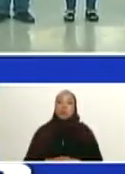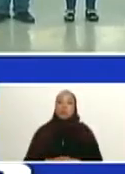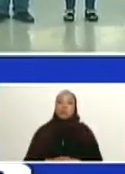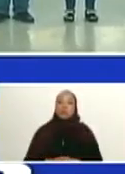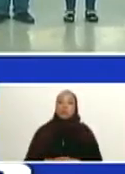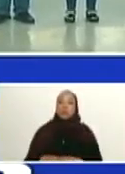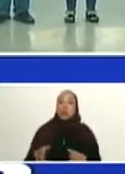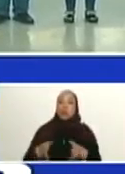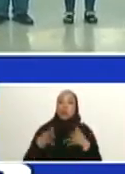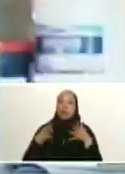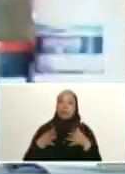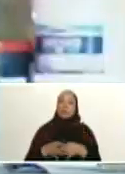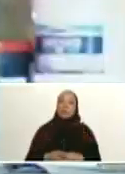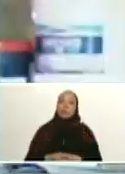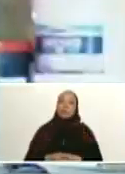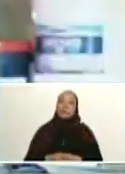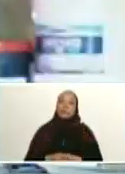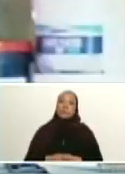Venceremos.